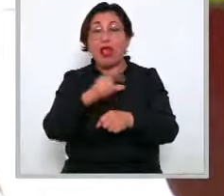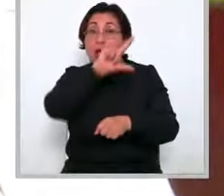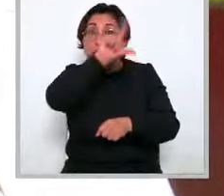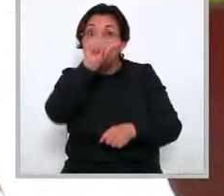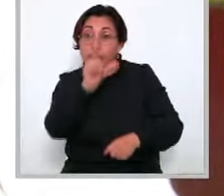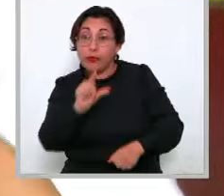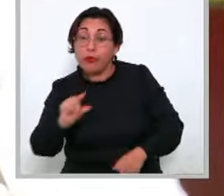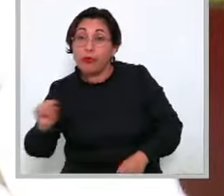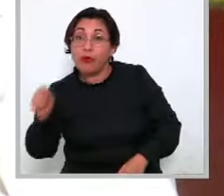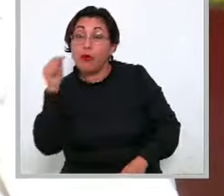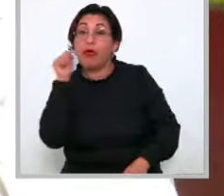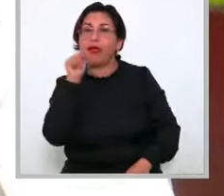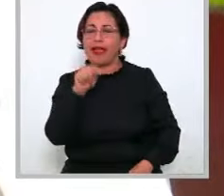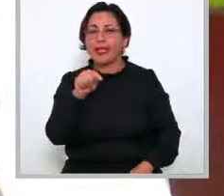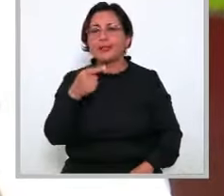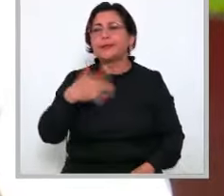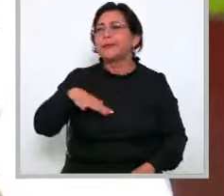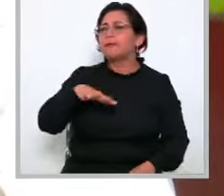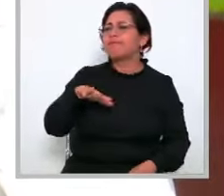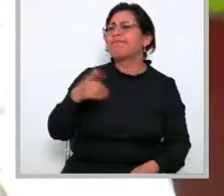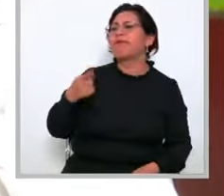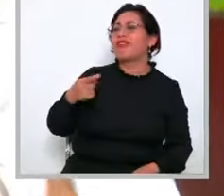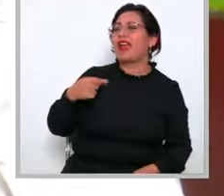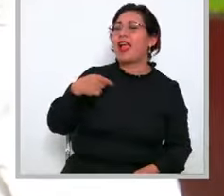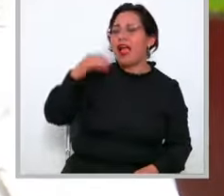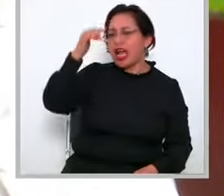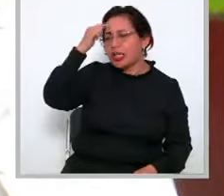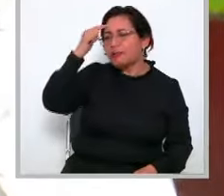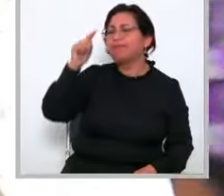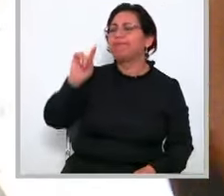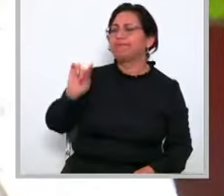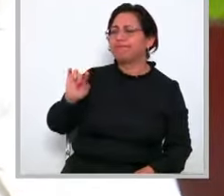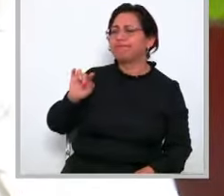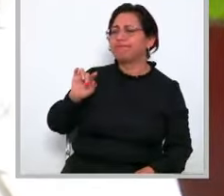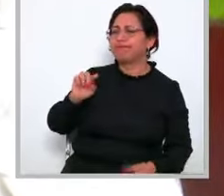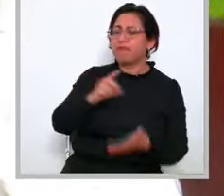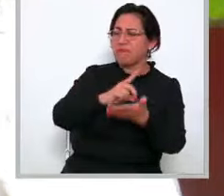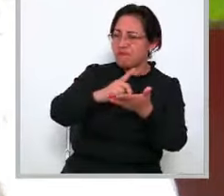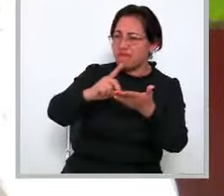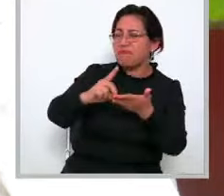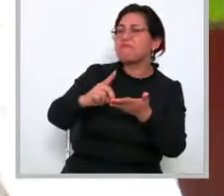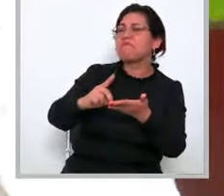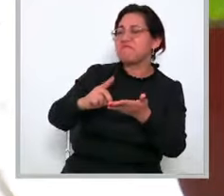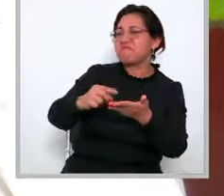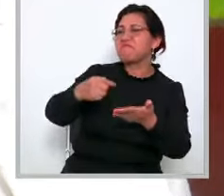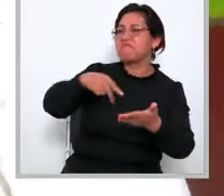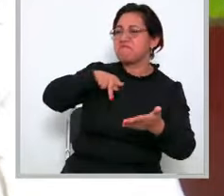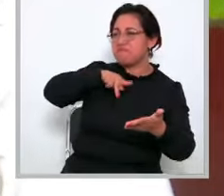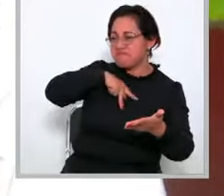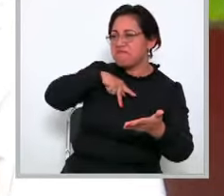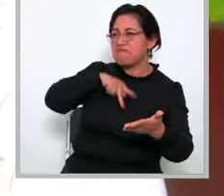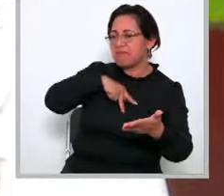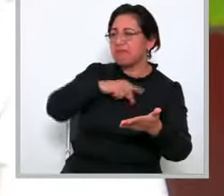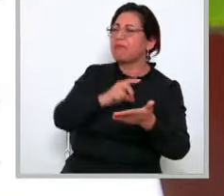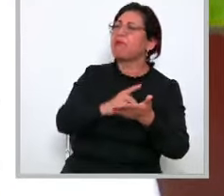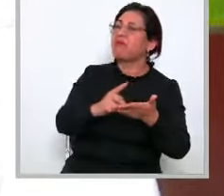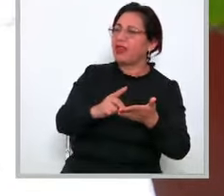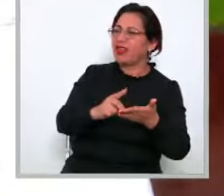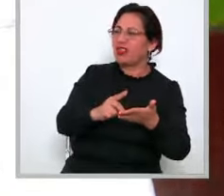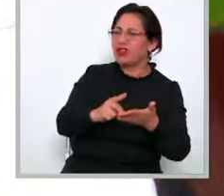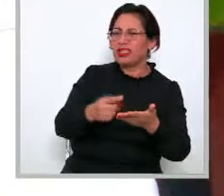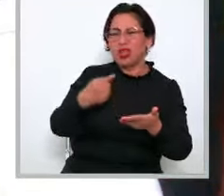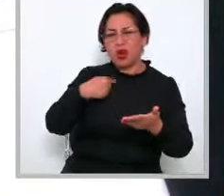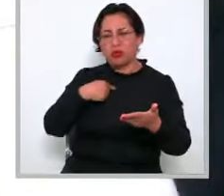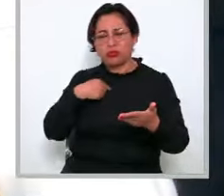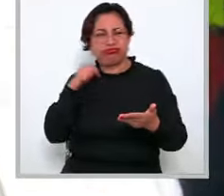un espacio donde opinar sobre sus derechos, sobre temas relevantes, donde conocer acerca de cuando son